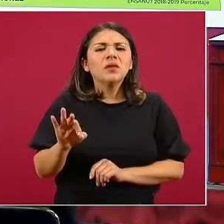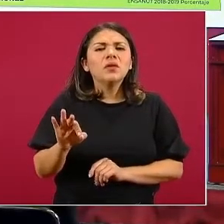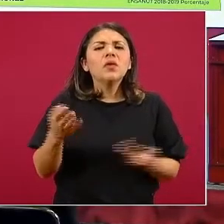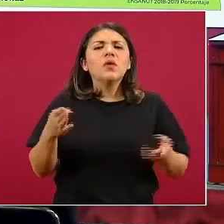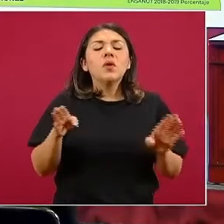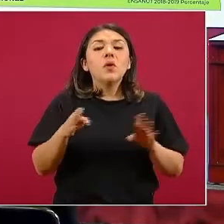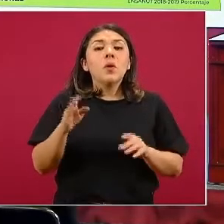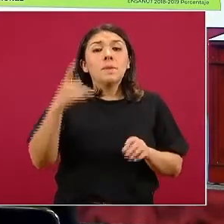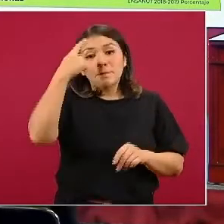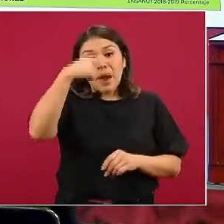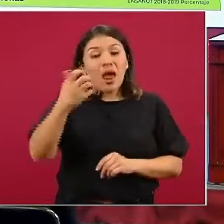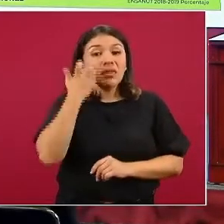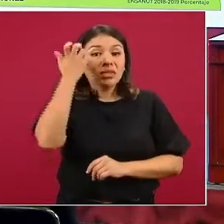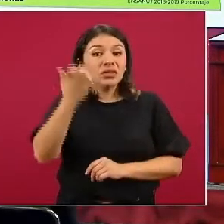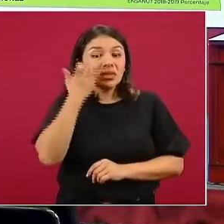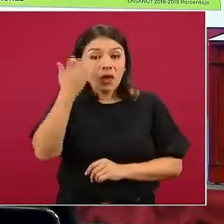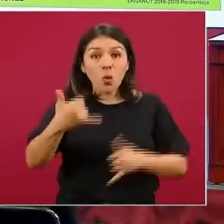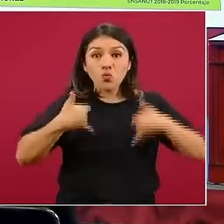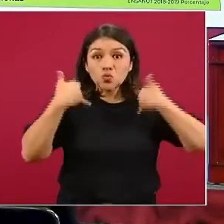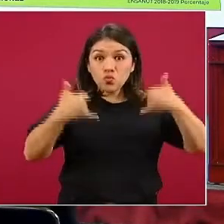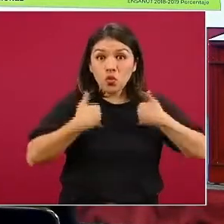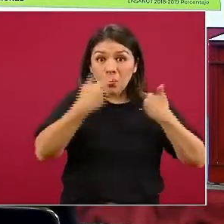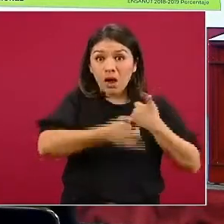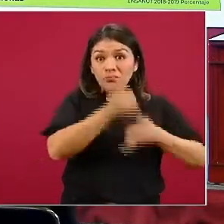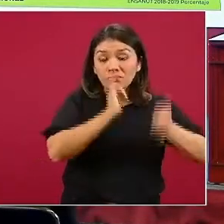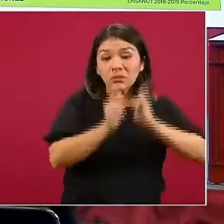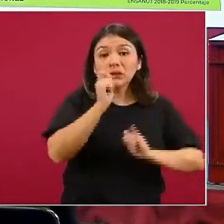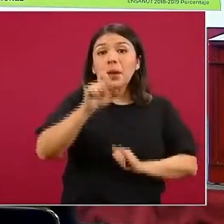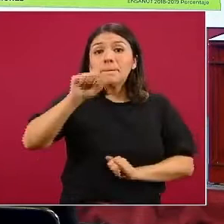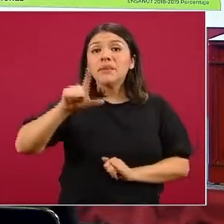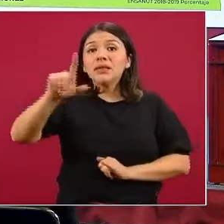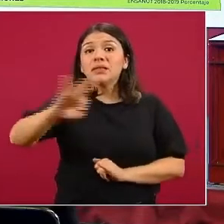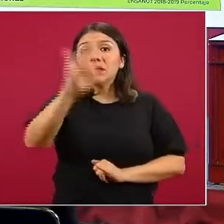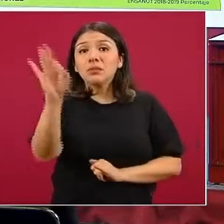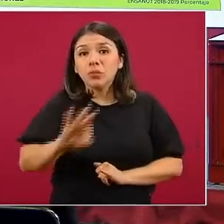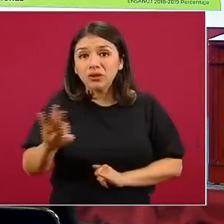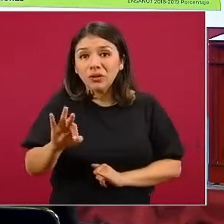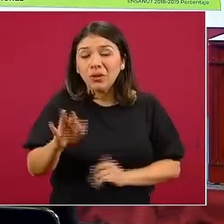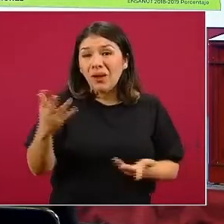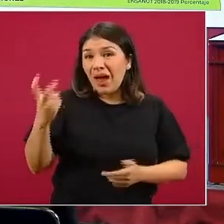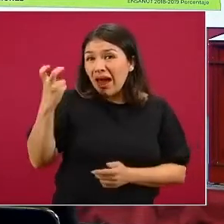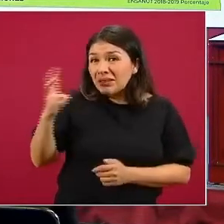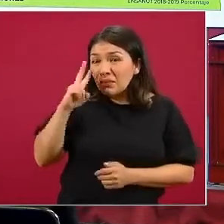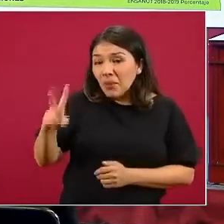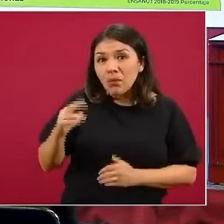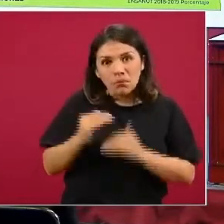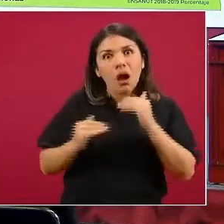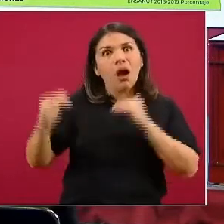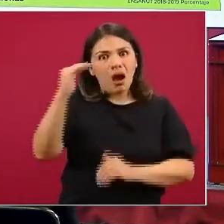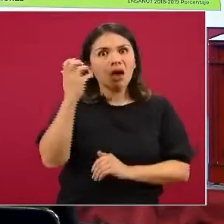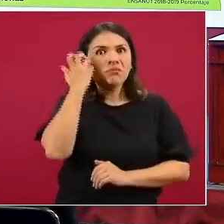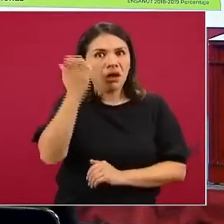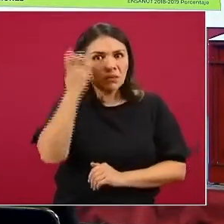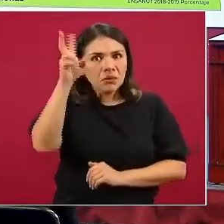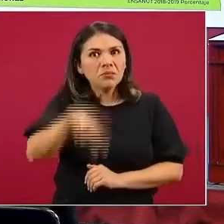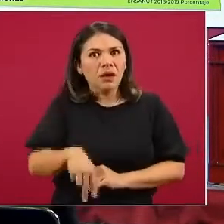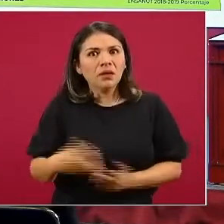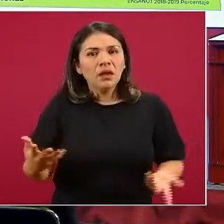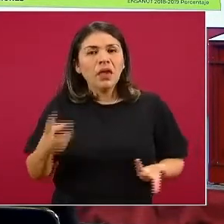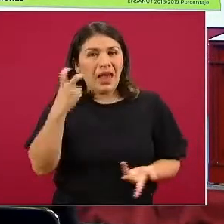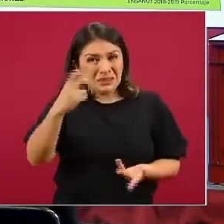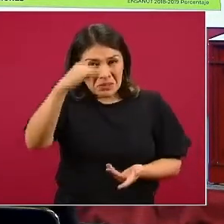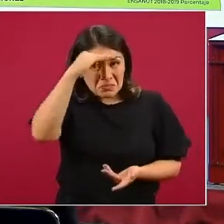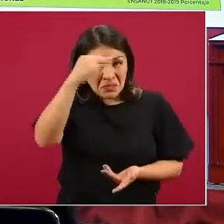para el consumo excesivo en adolescentes es del 27%. Entonces es bastante elevado y consideremos que